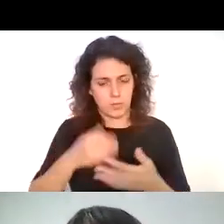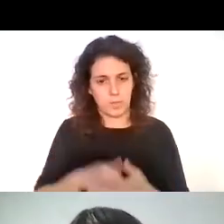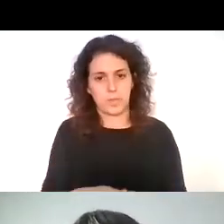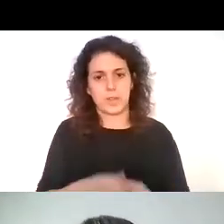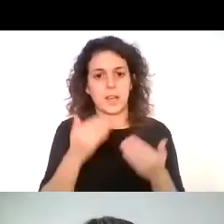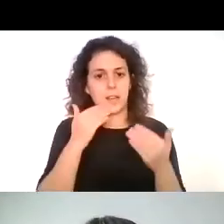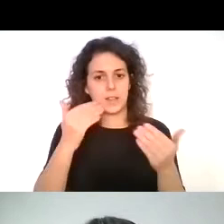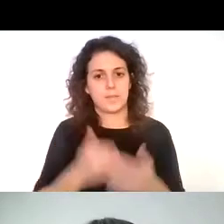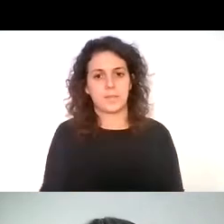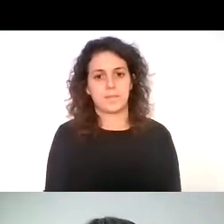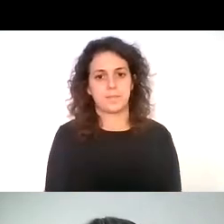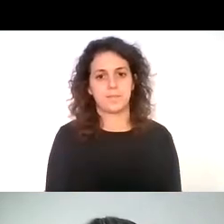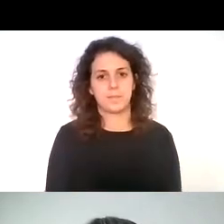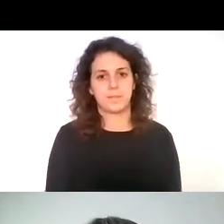gracias.